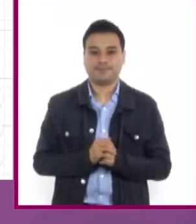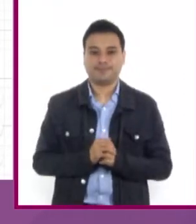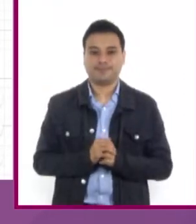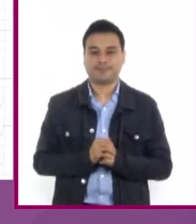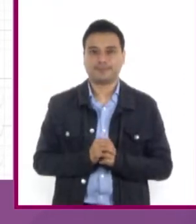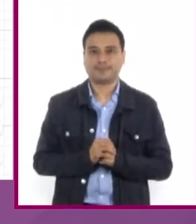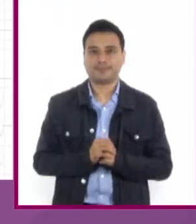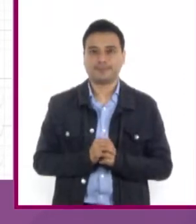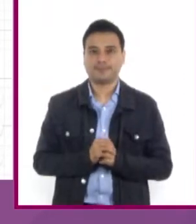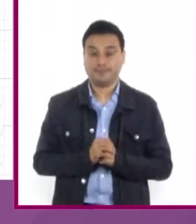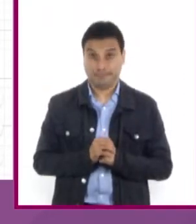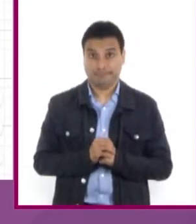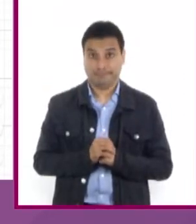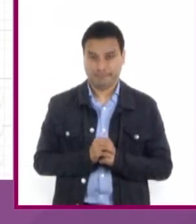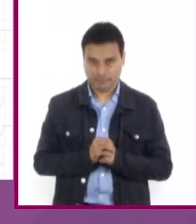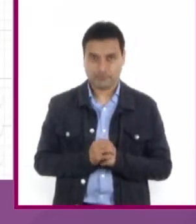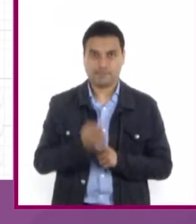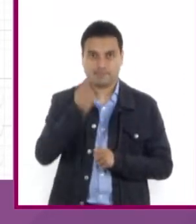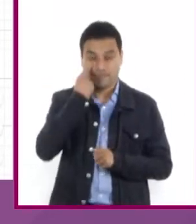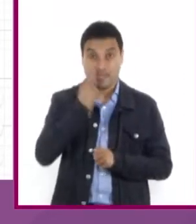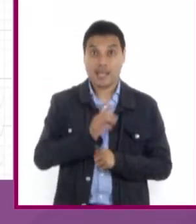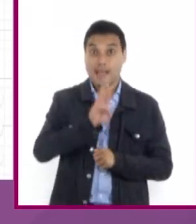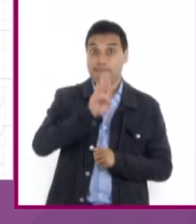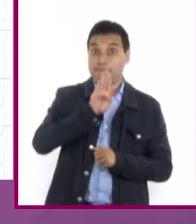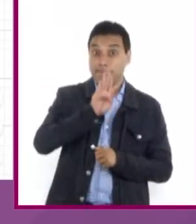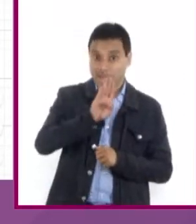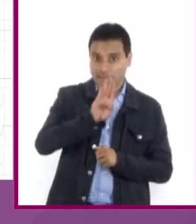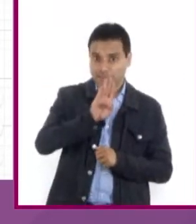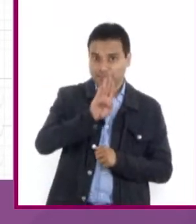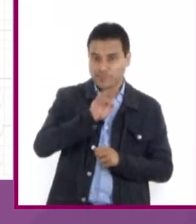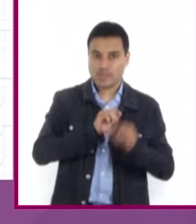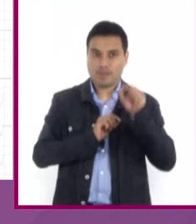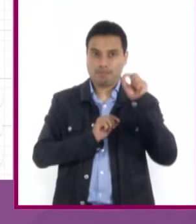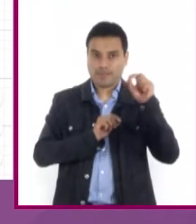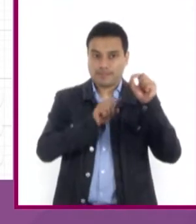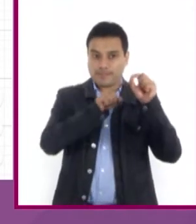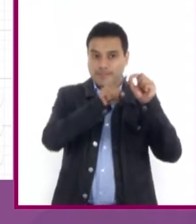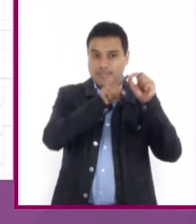Vamos a trazar un segmento de B a C.